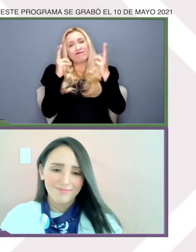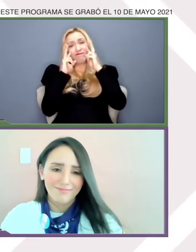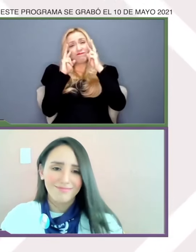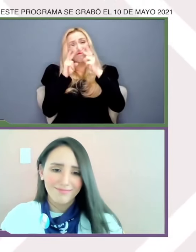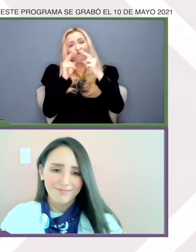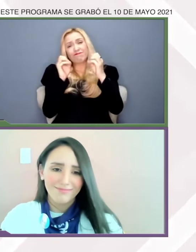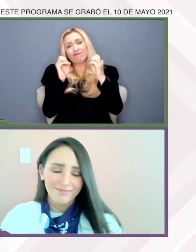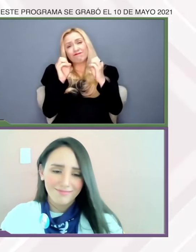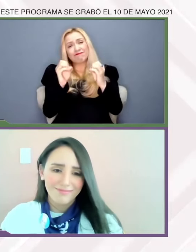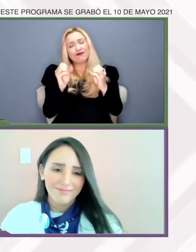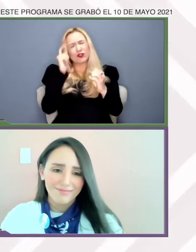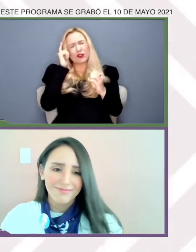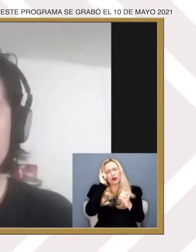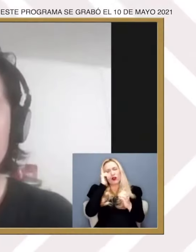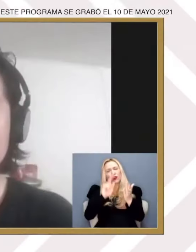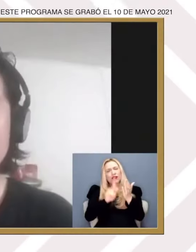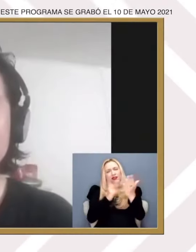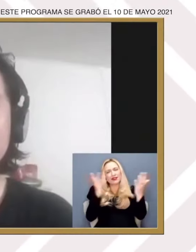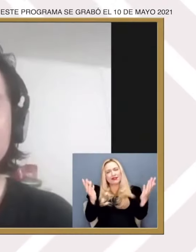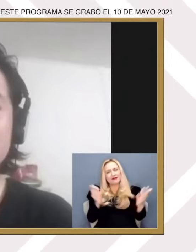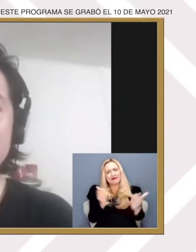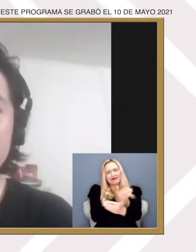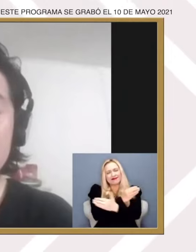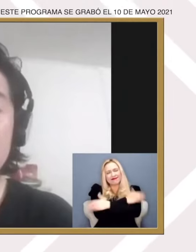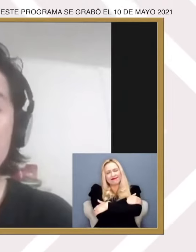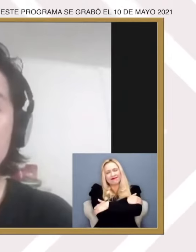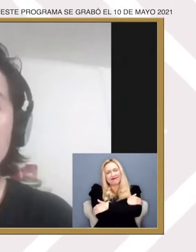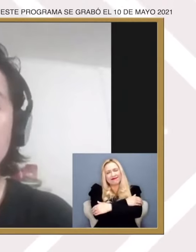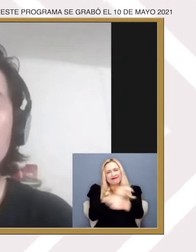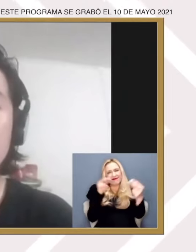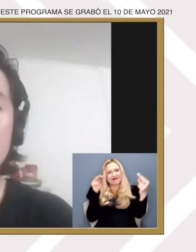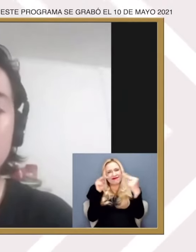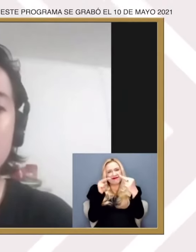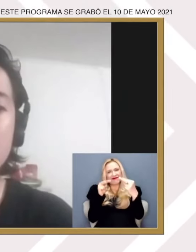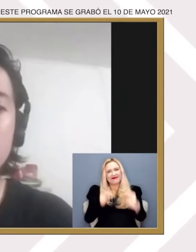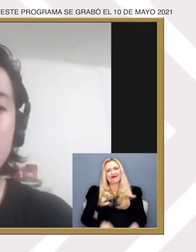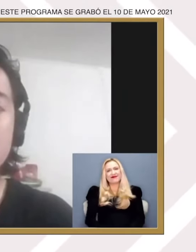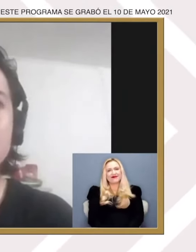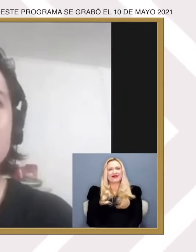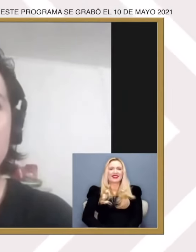en poco tiempo podamos volvernos a encontrar. Y bueno,